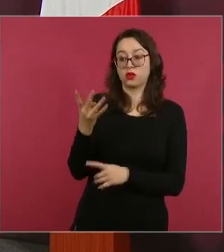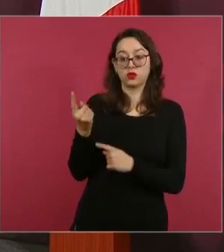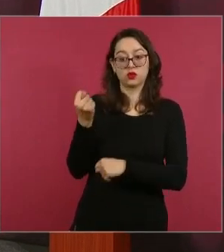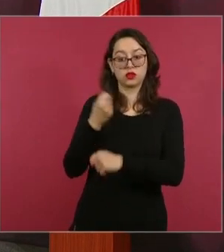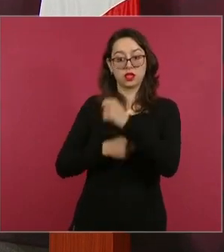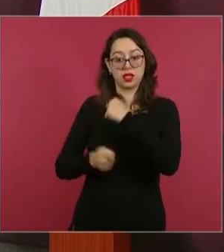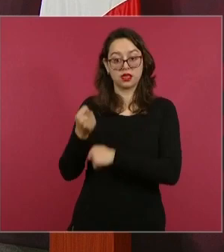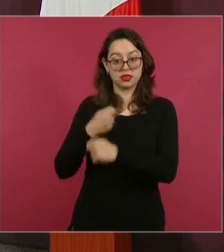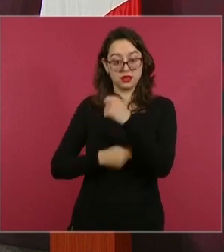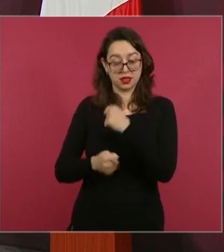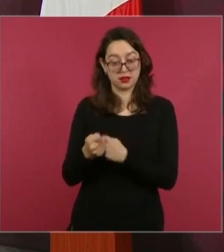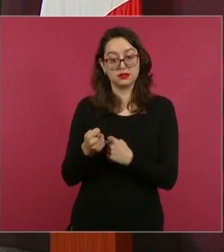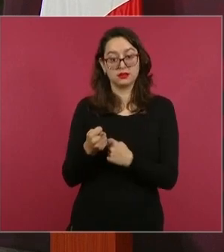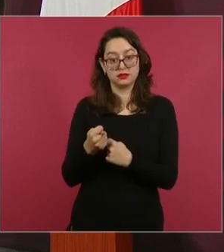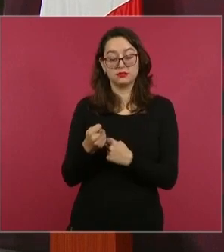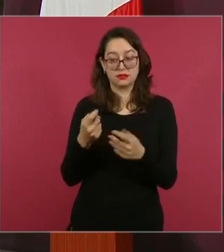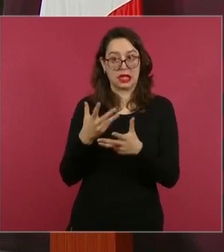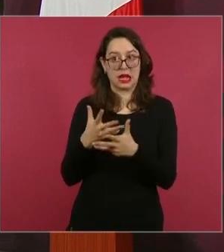centros